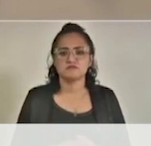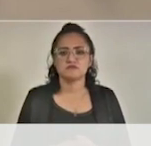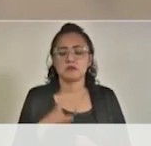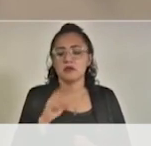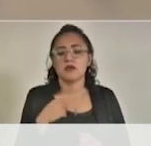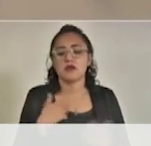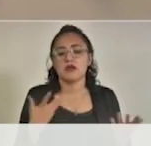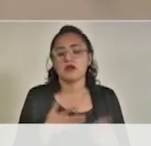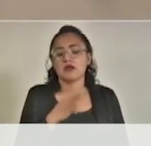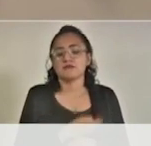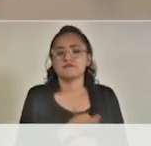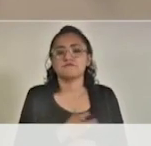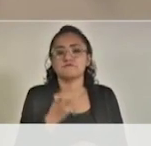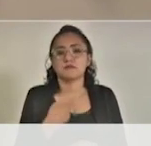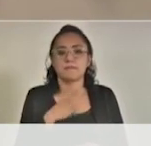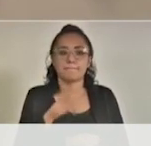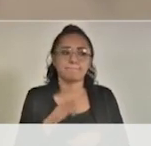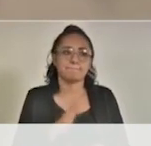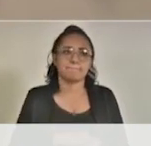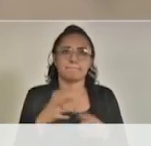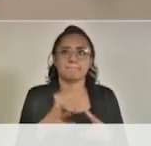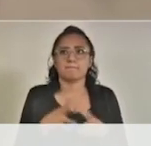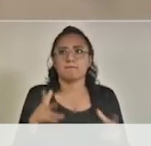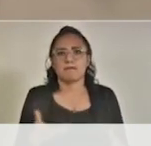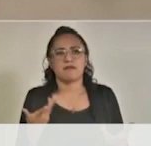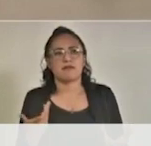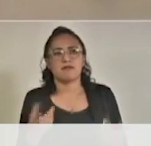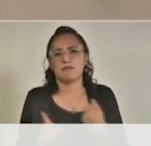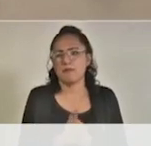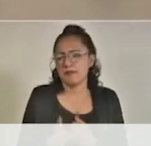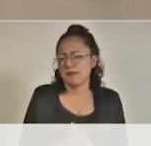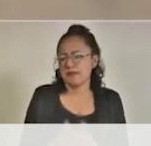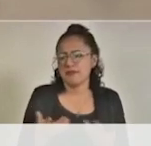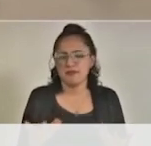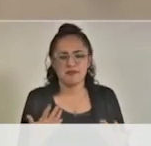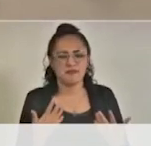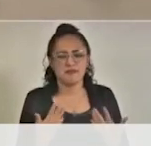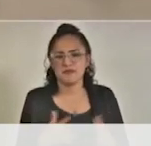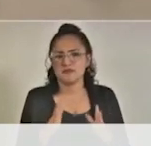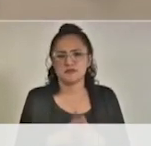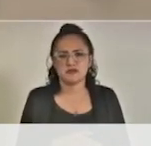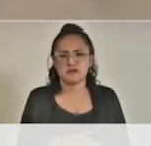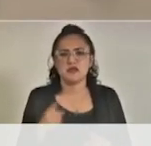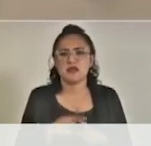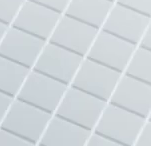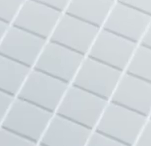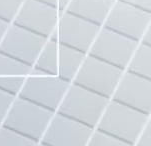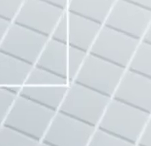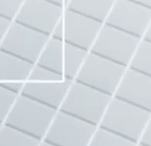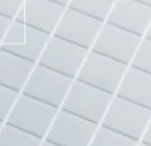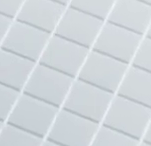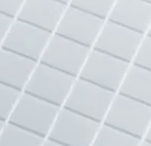no haremos que esto se vuelva una protesta que alguien la aproveche.